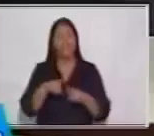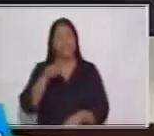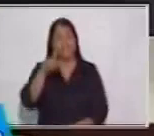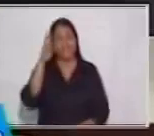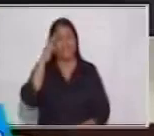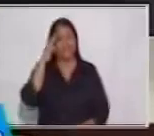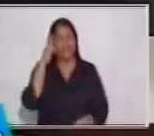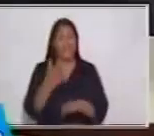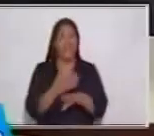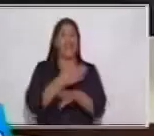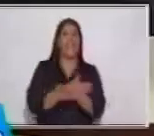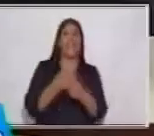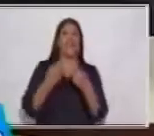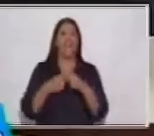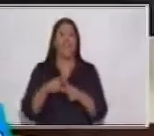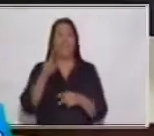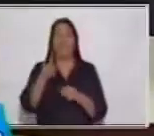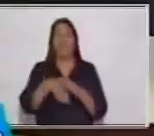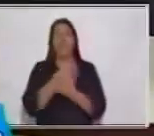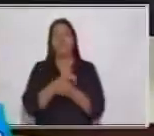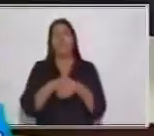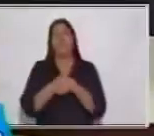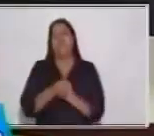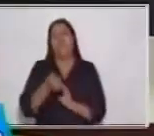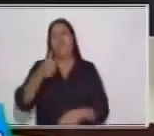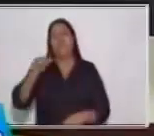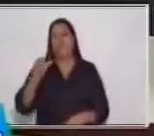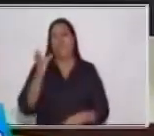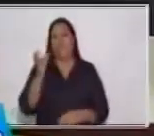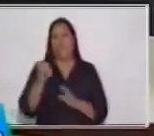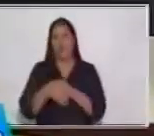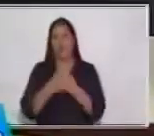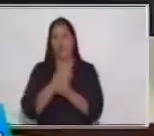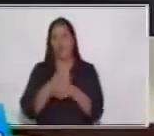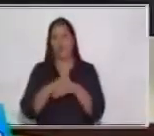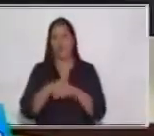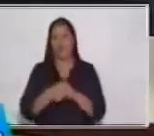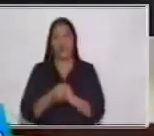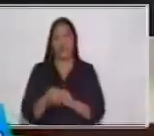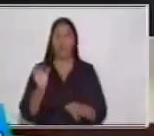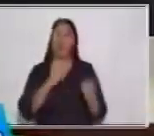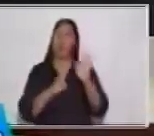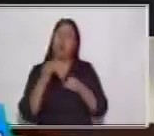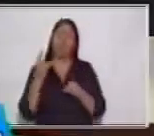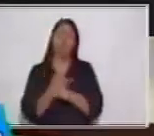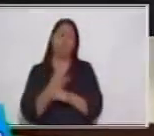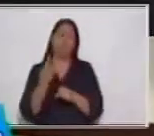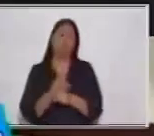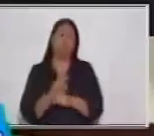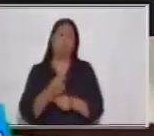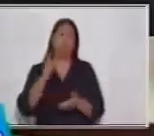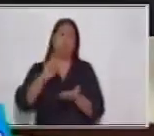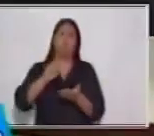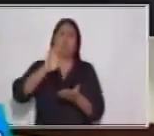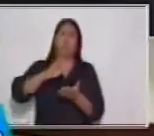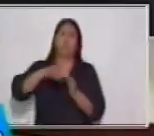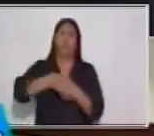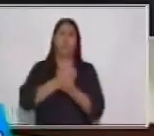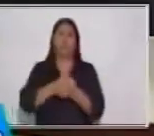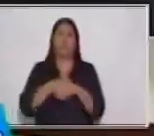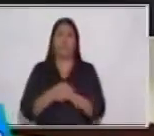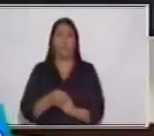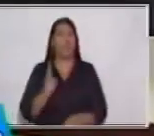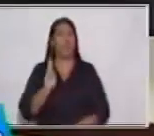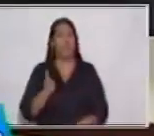que laves tus manos constantemente con agua y con jabón o utilices gel antibacterial para que estés